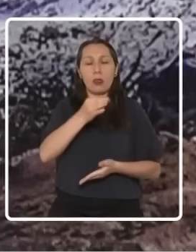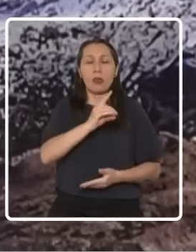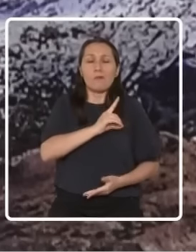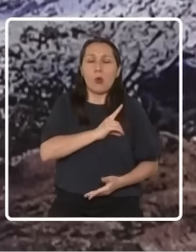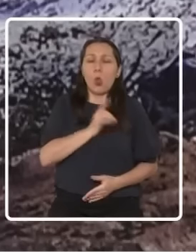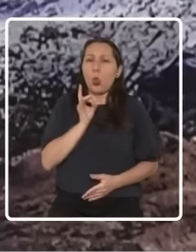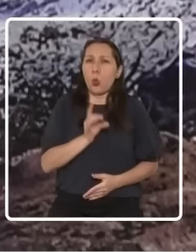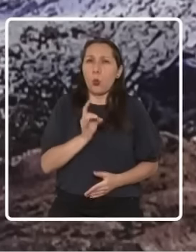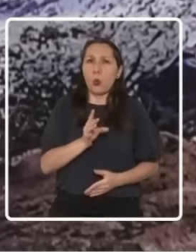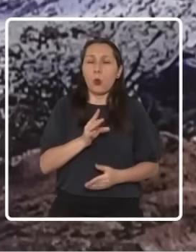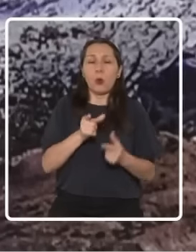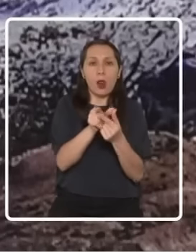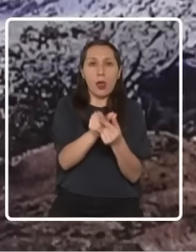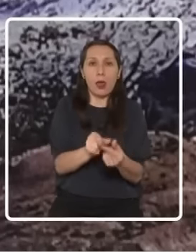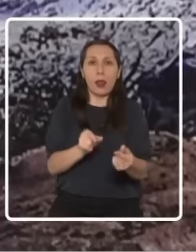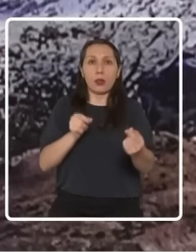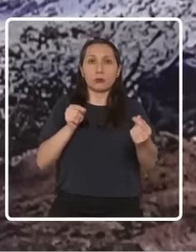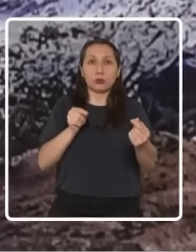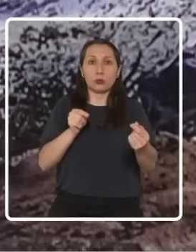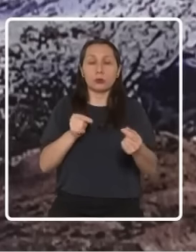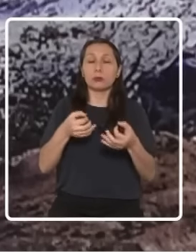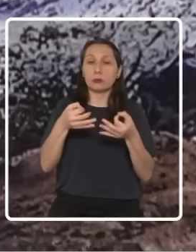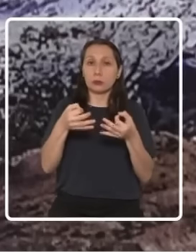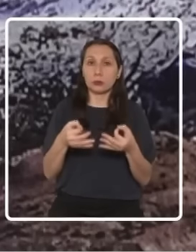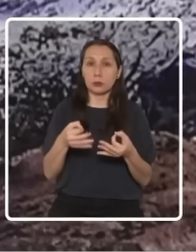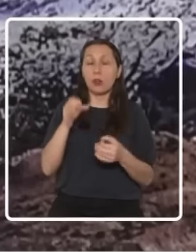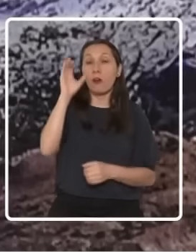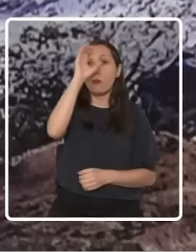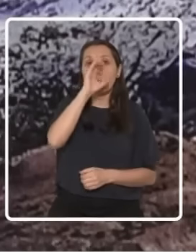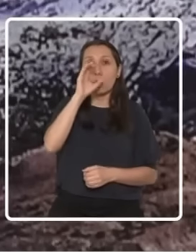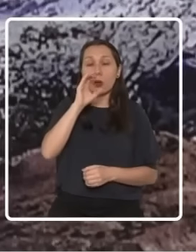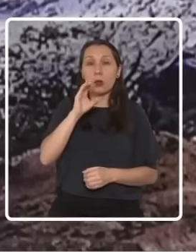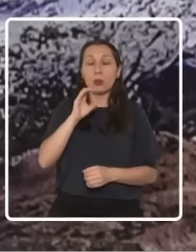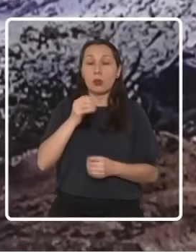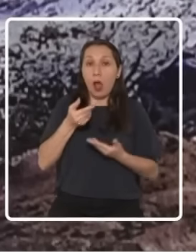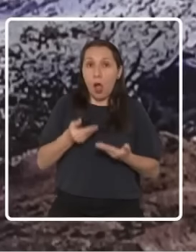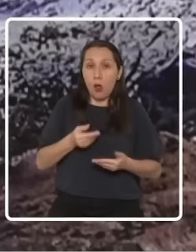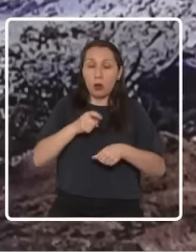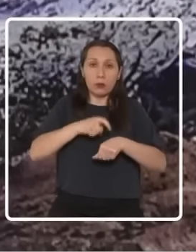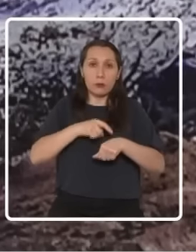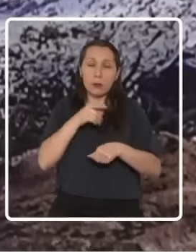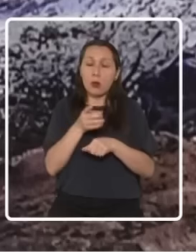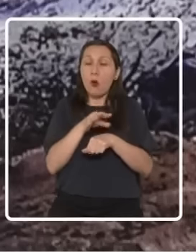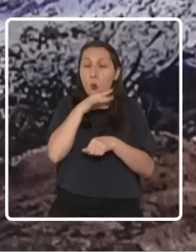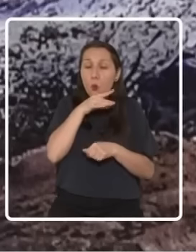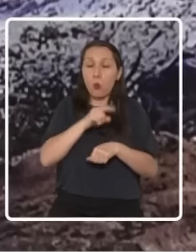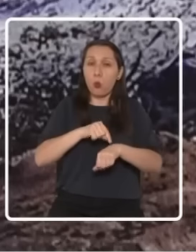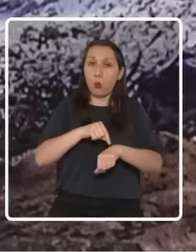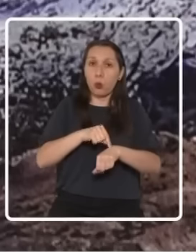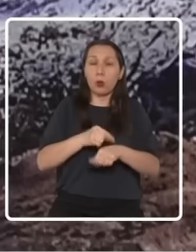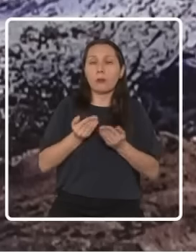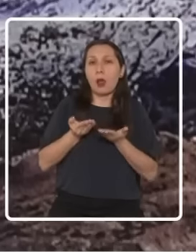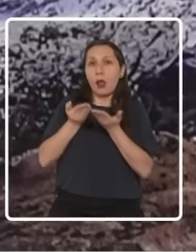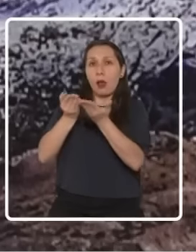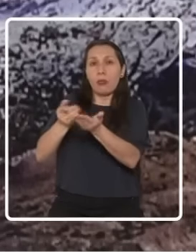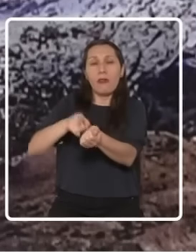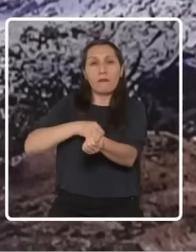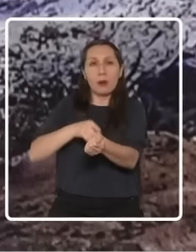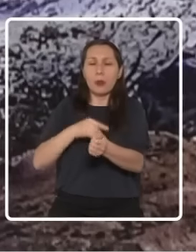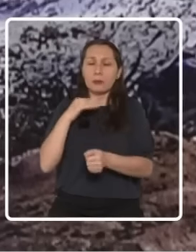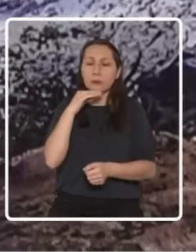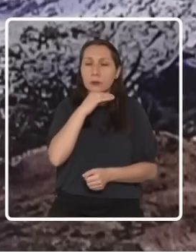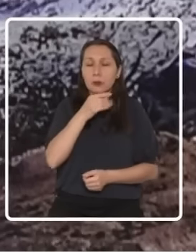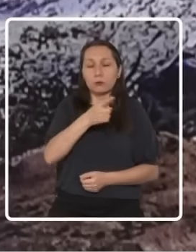duelo nacional. Y ciertamente hemos buscado en estos primeros minutos hacer llegar directamente a su familia